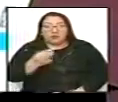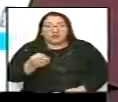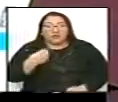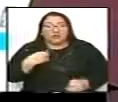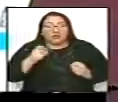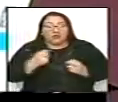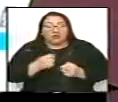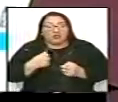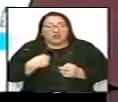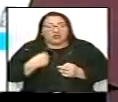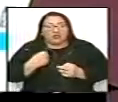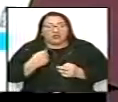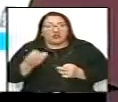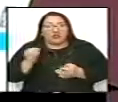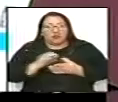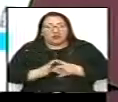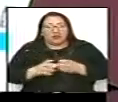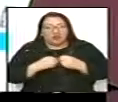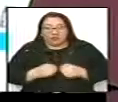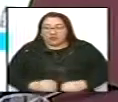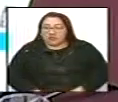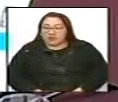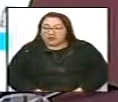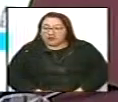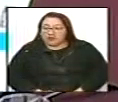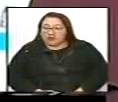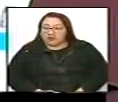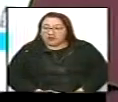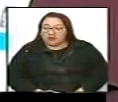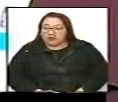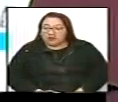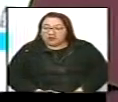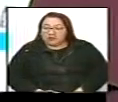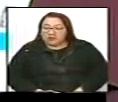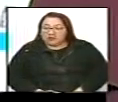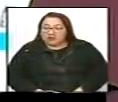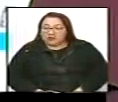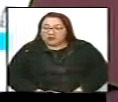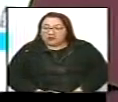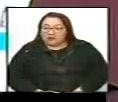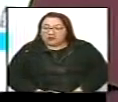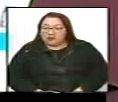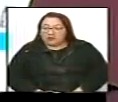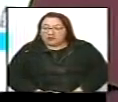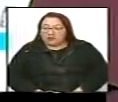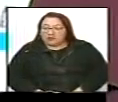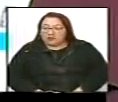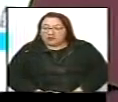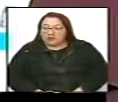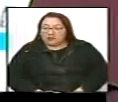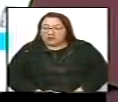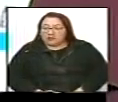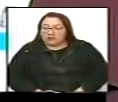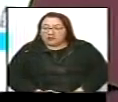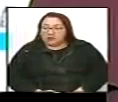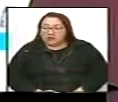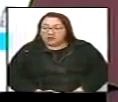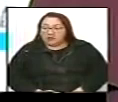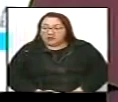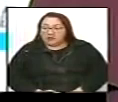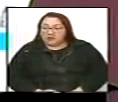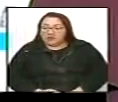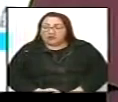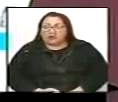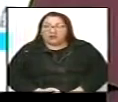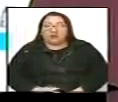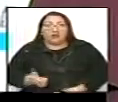que el Congreso tiene que recuperar por lo menos parte del prestigio y el mandato ciudadano por el cual estamos acá. Y por